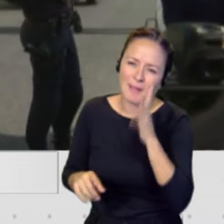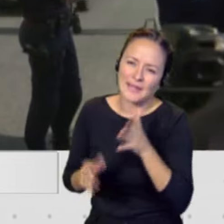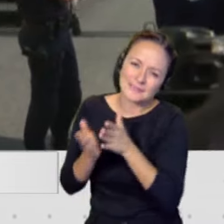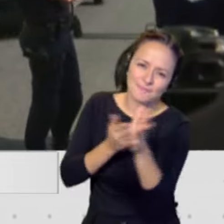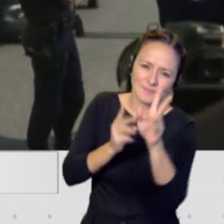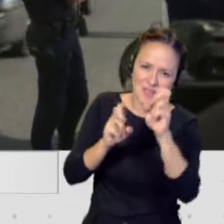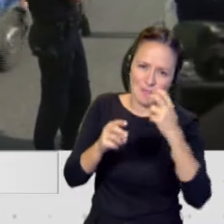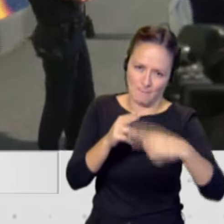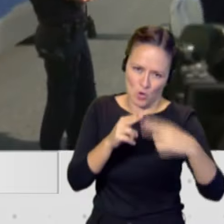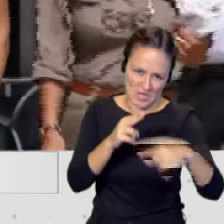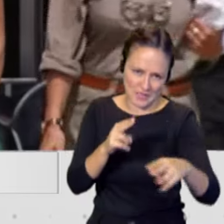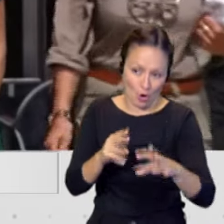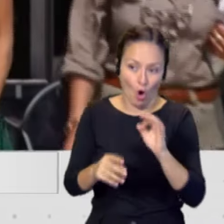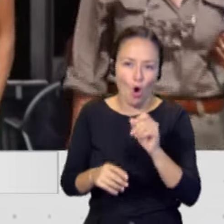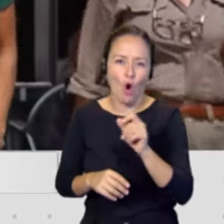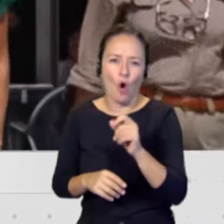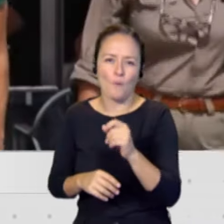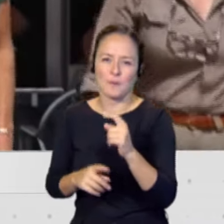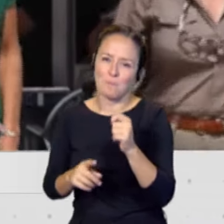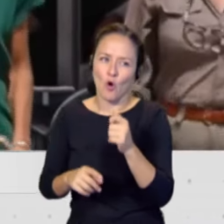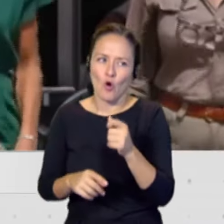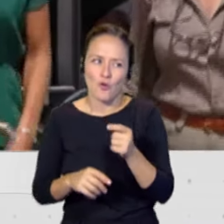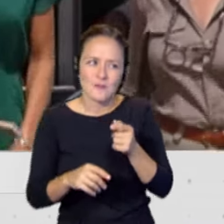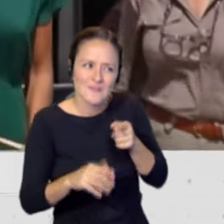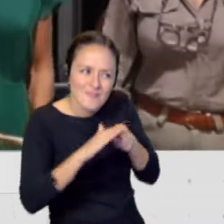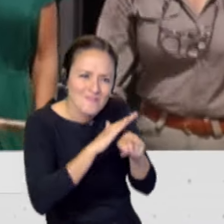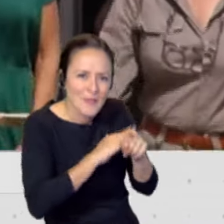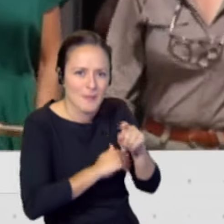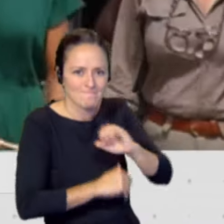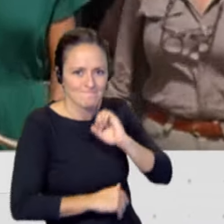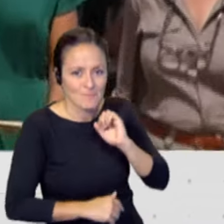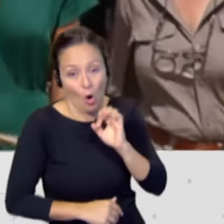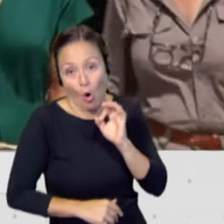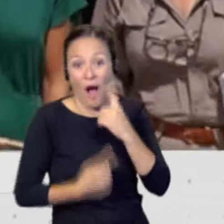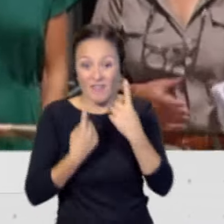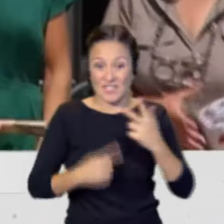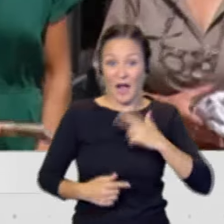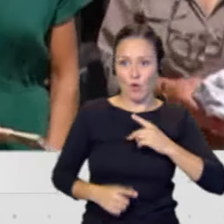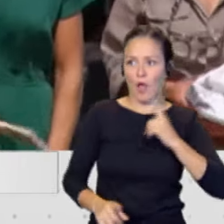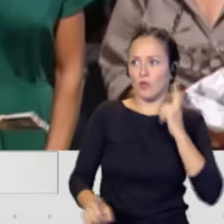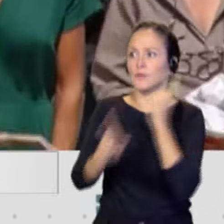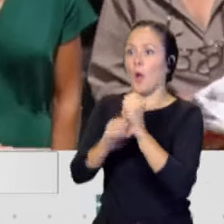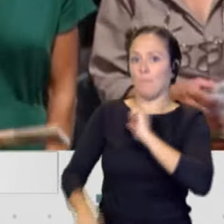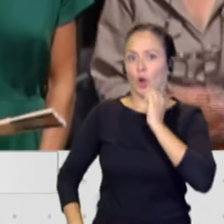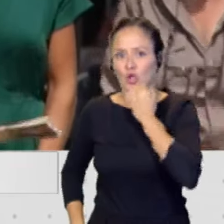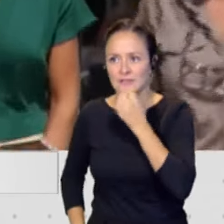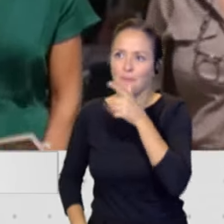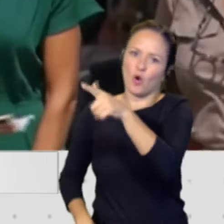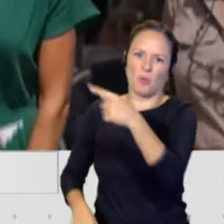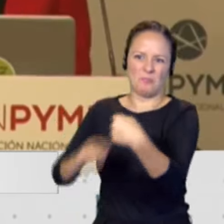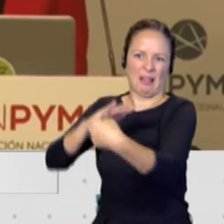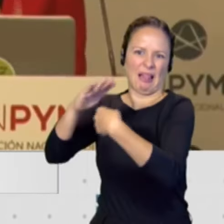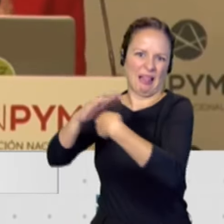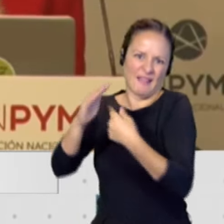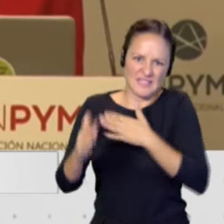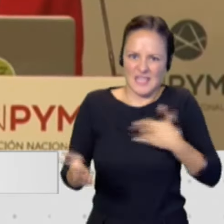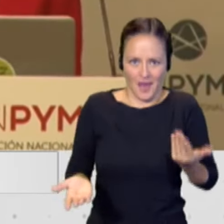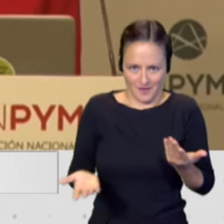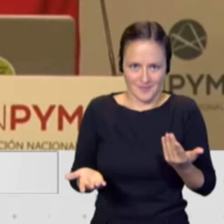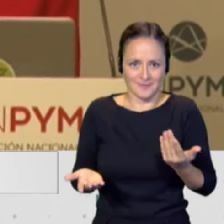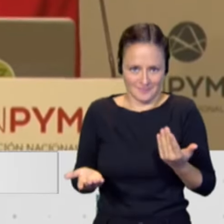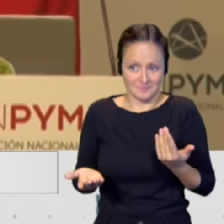un en una protesta de cada pregunta porque está porque es impertinente y ese tipo de cuestiones que al final lo que van a hacer es embarrar la situación y que a lo